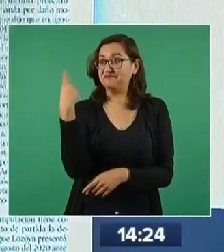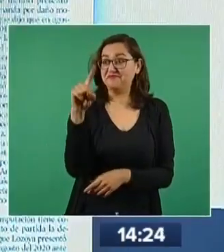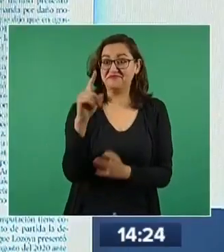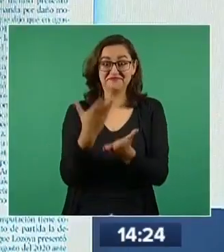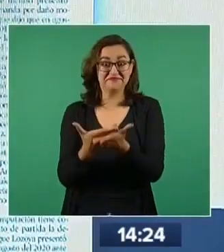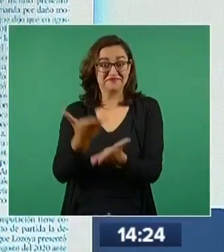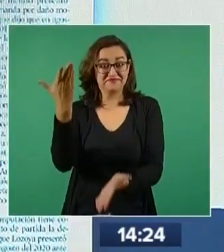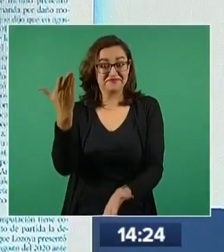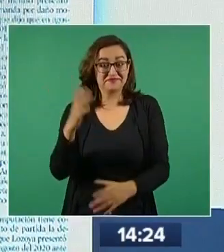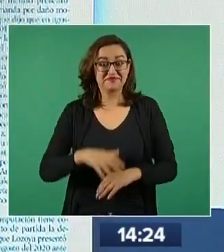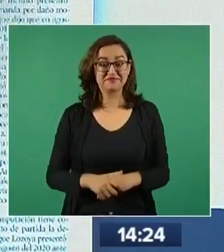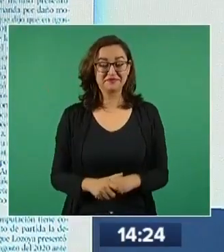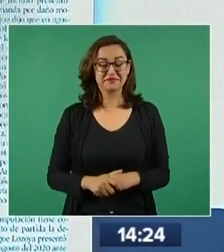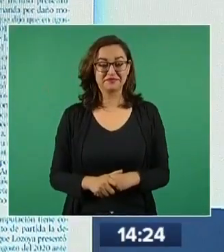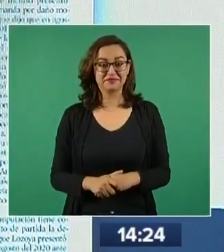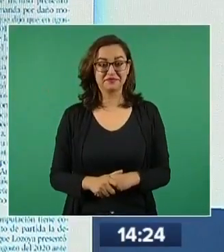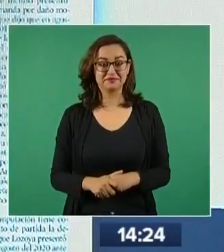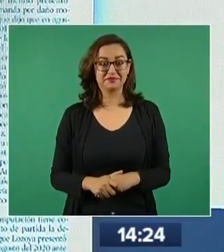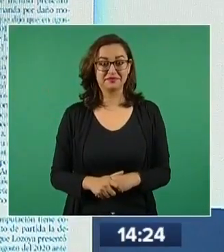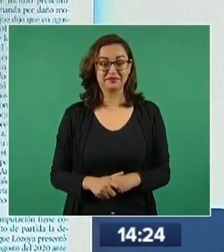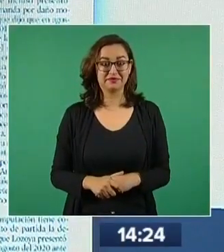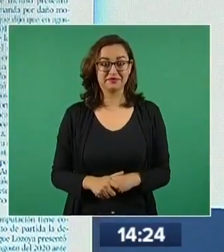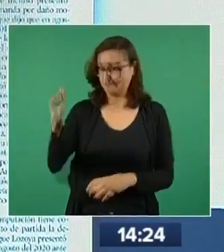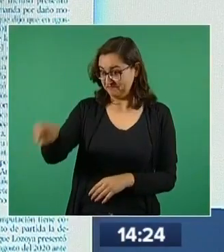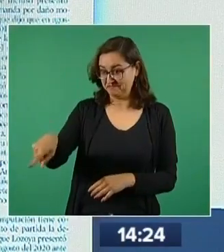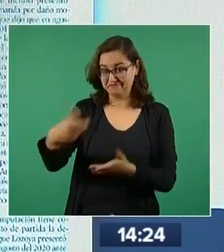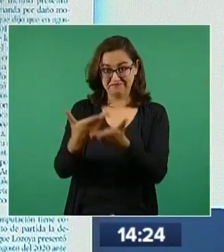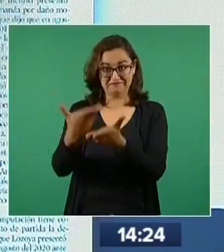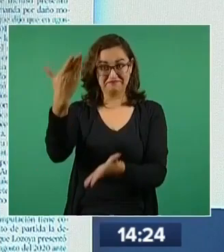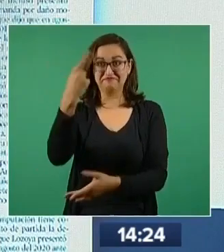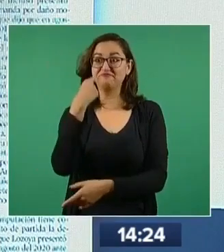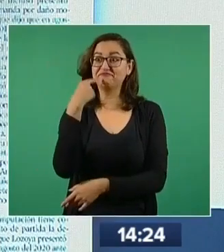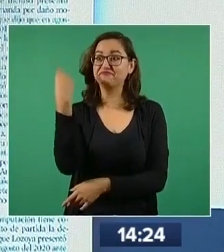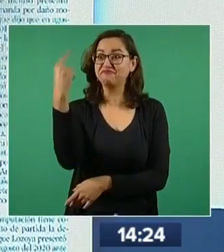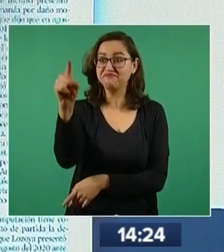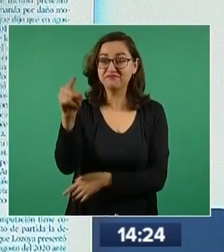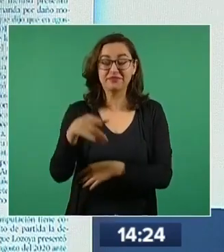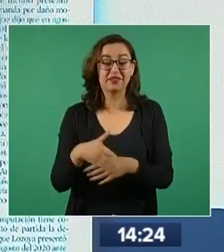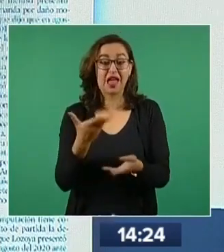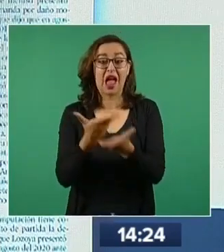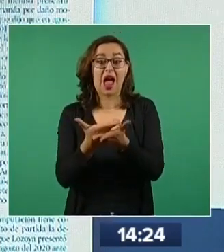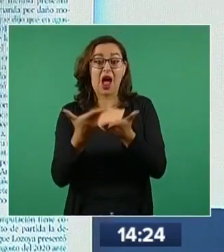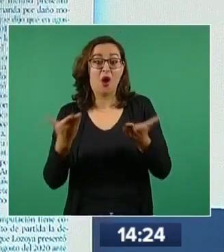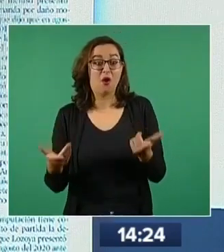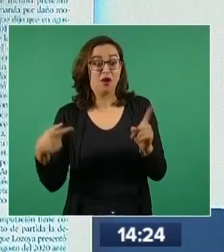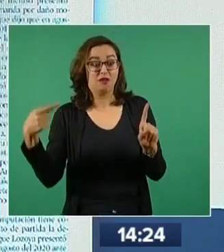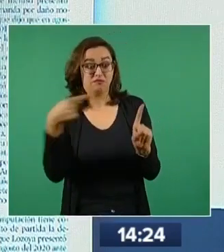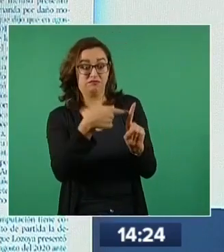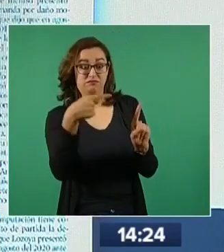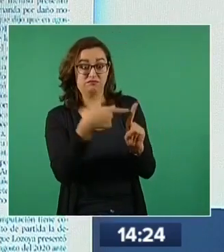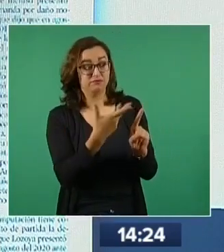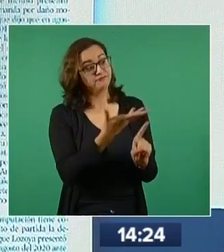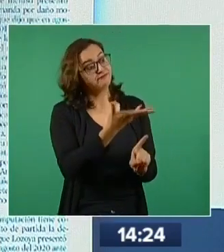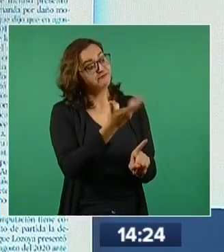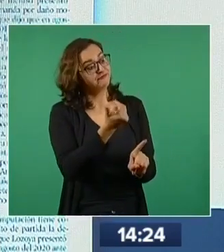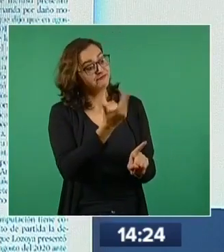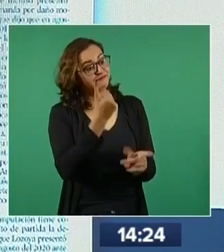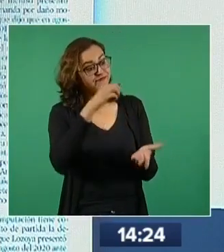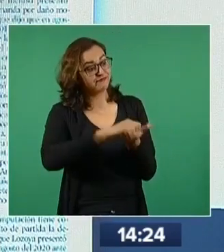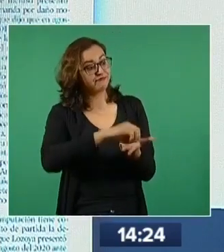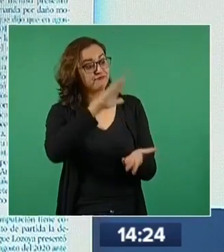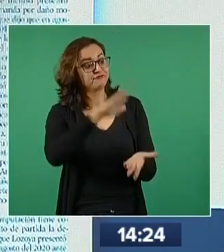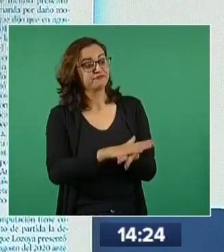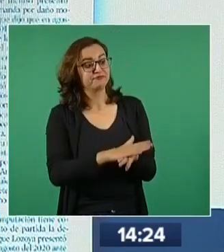que los citan a declarar se le hace fácil al señor es decir